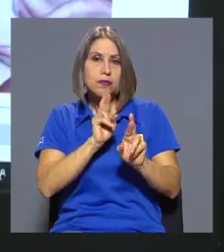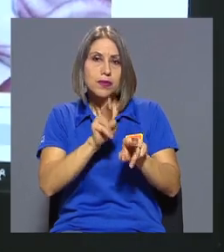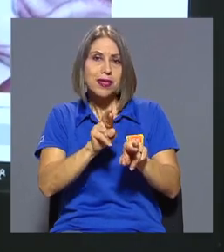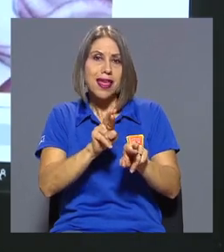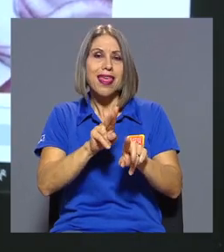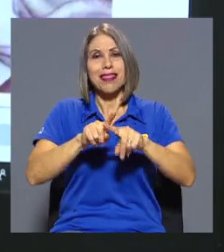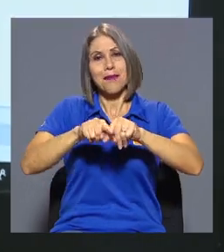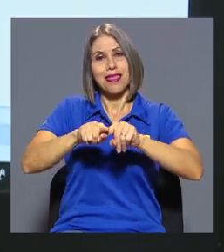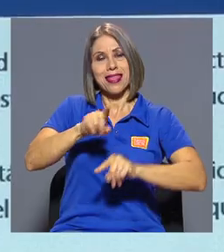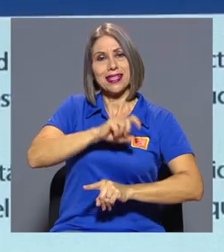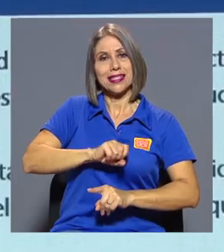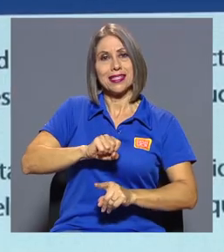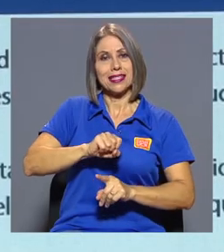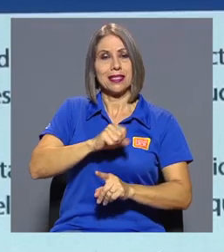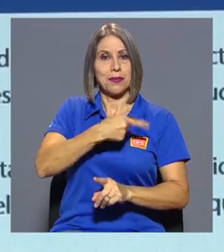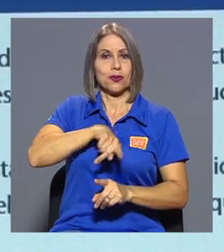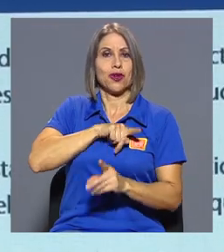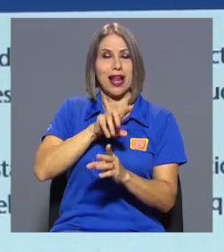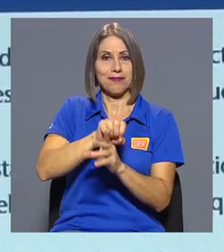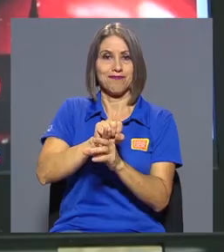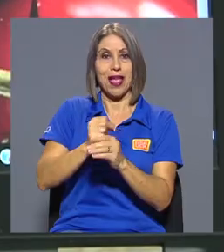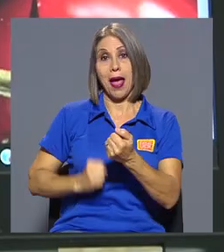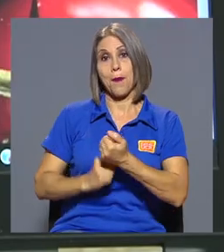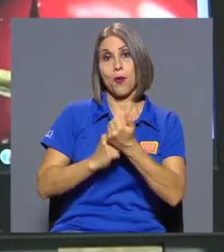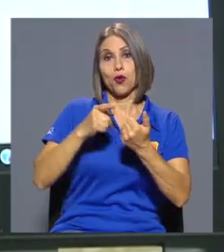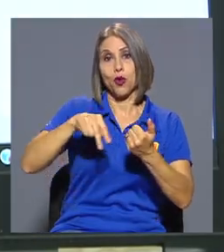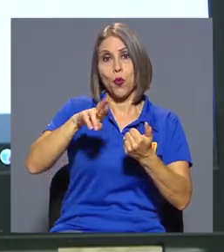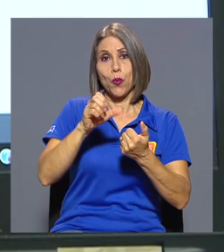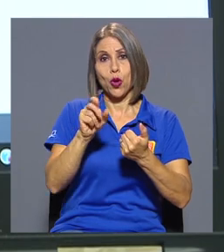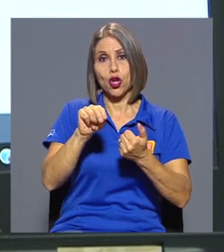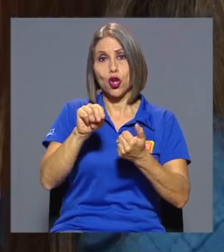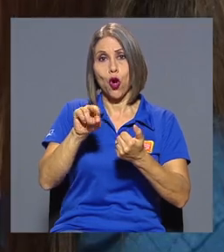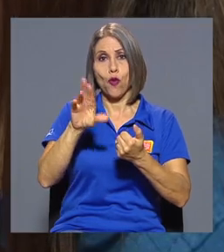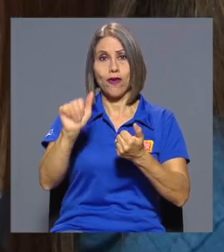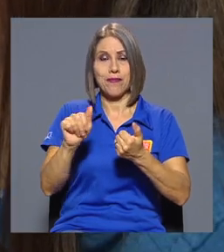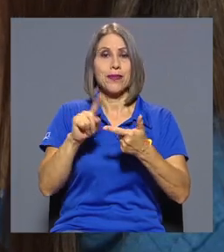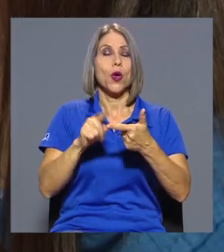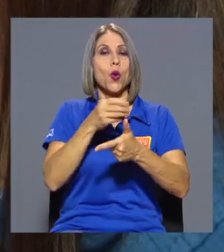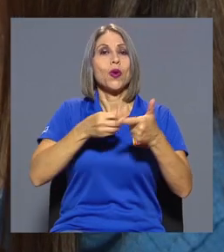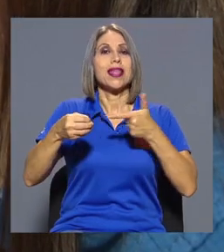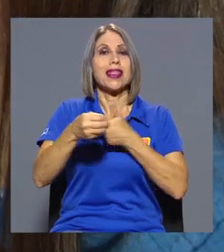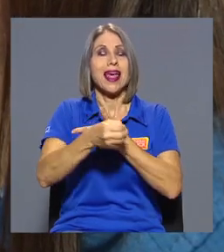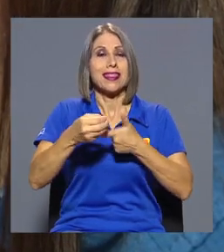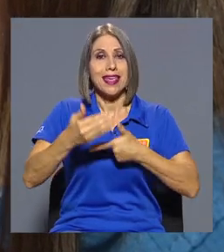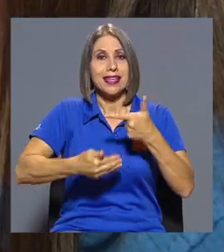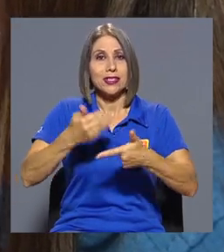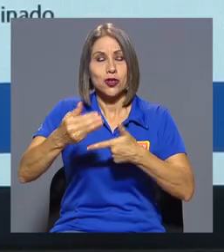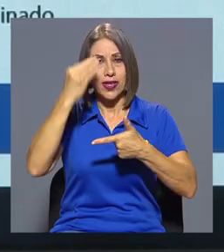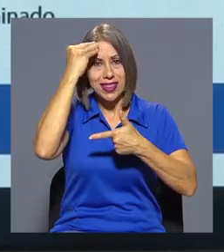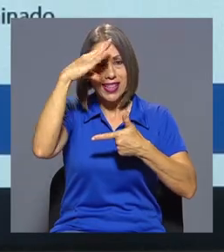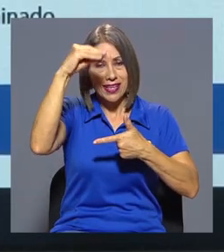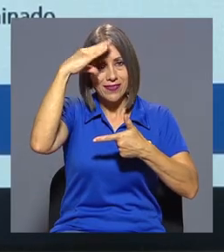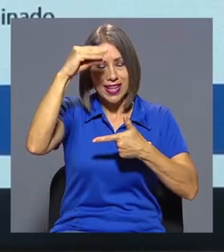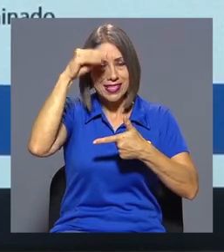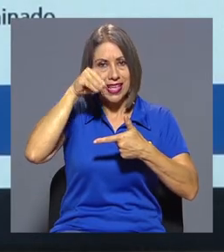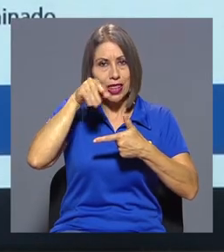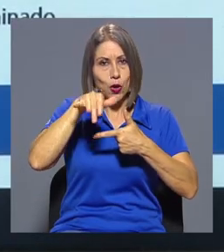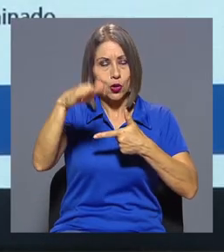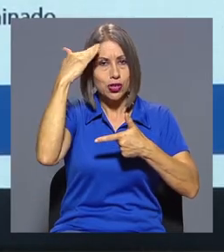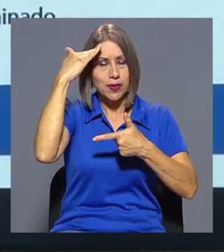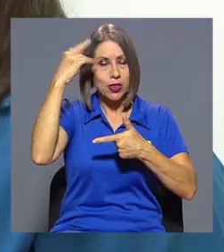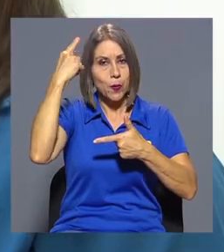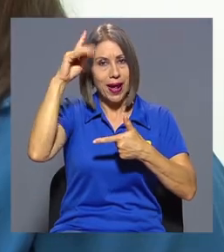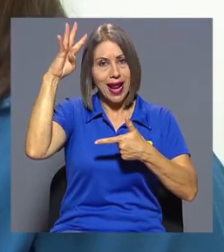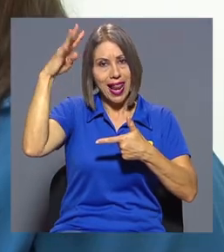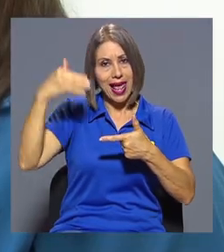personal. El proyecto contó con el apoyo de ProInnova, la unidad de gestión y transferencia del conocimiento para la innovación. La idea